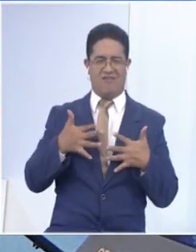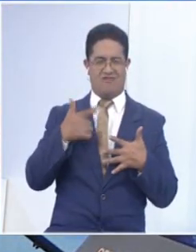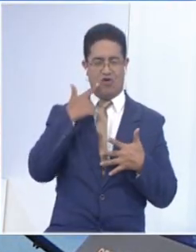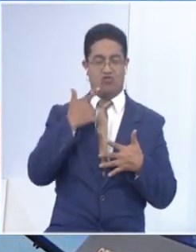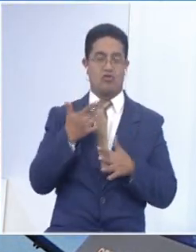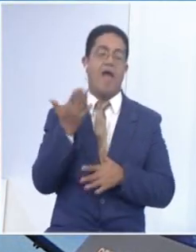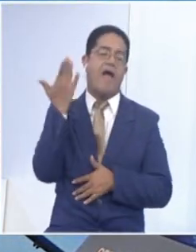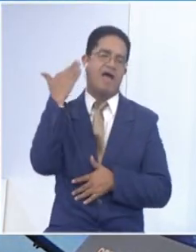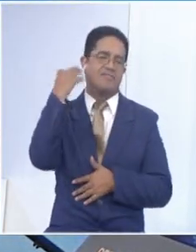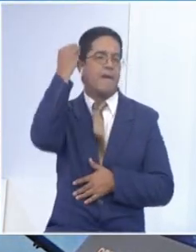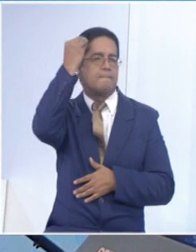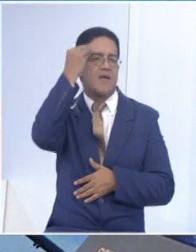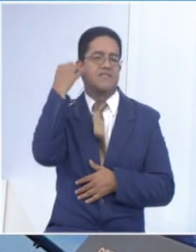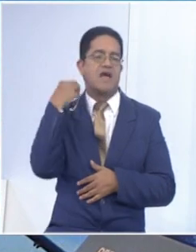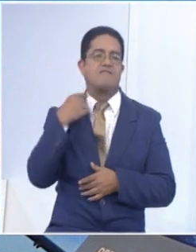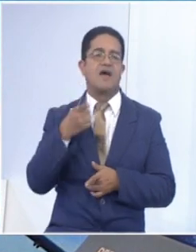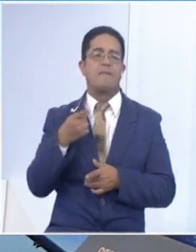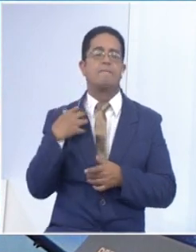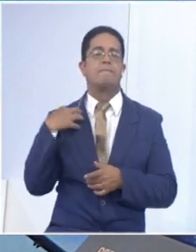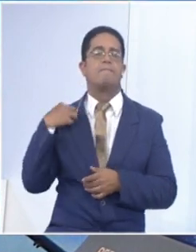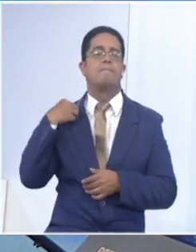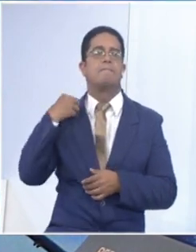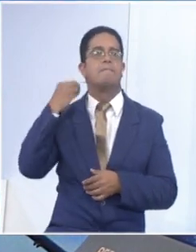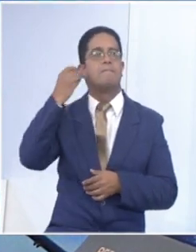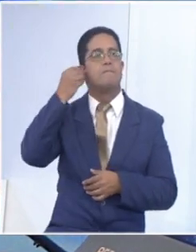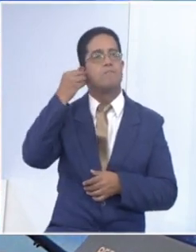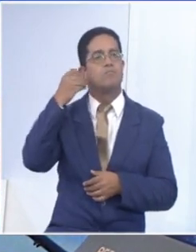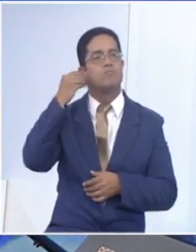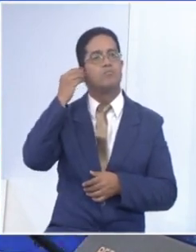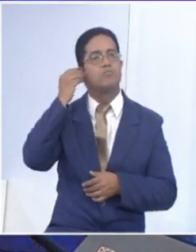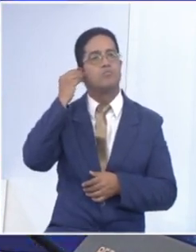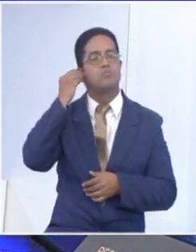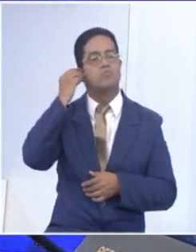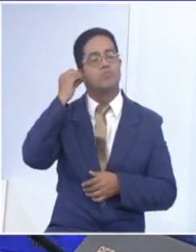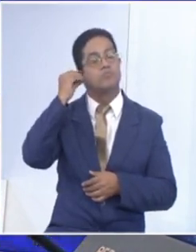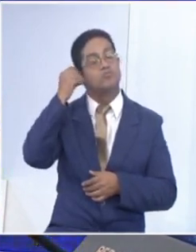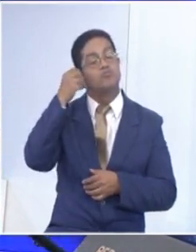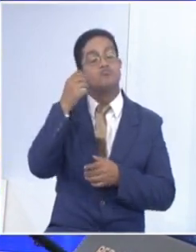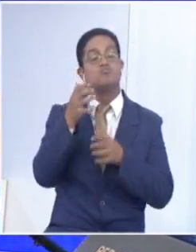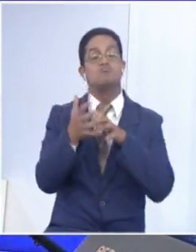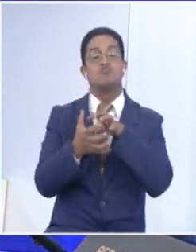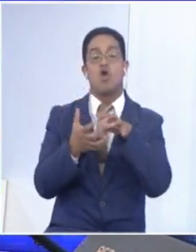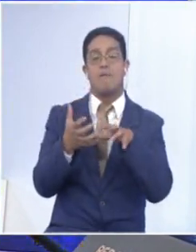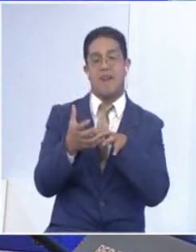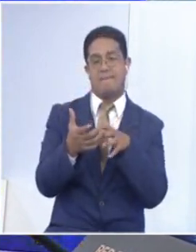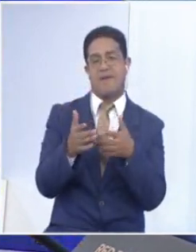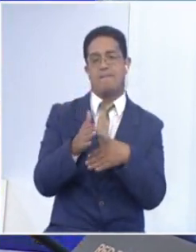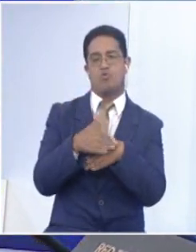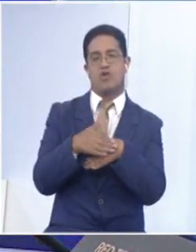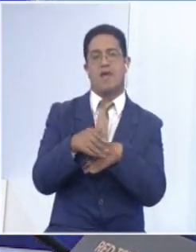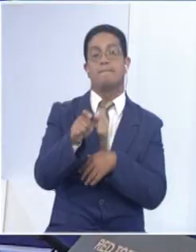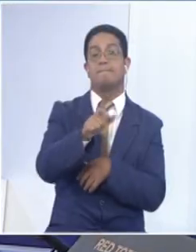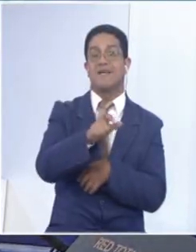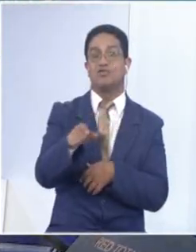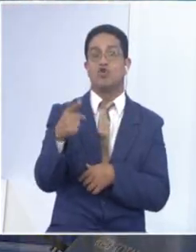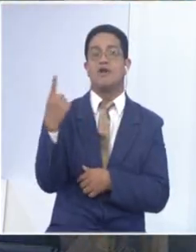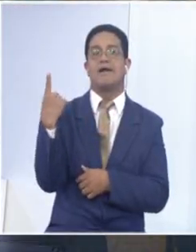Antes se consideraba que era un problema reumatológico y por eso las confusiones, porque los pacientes recibían